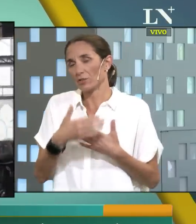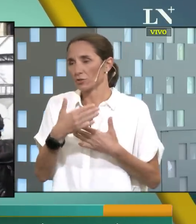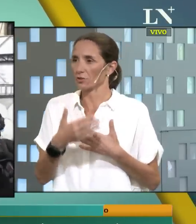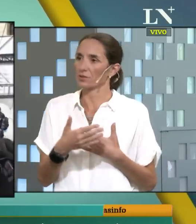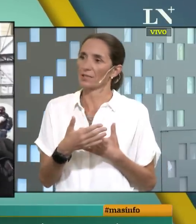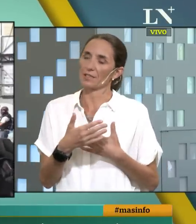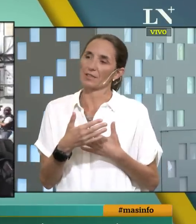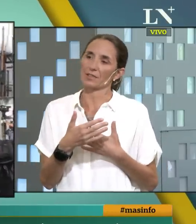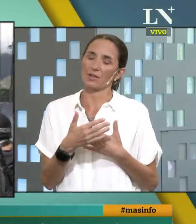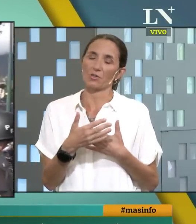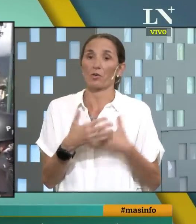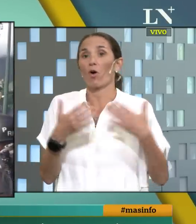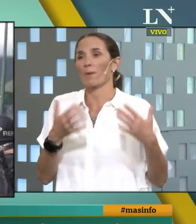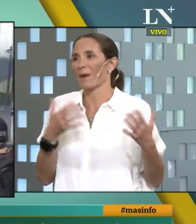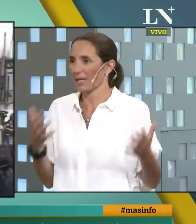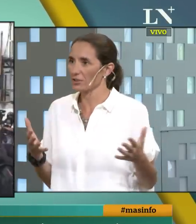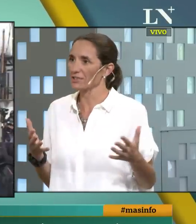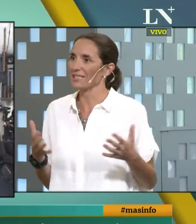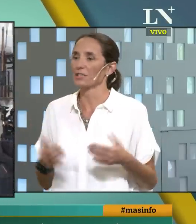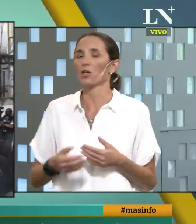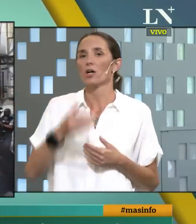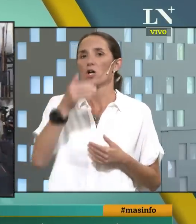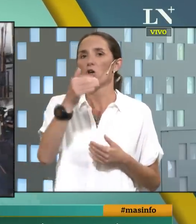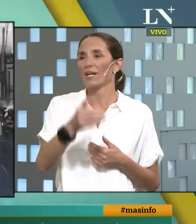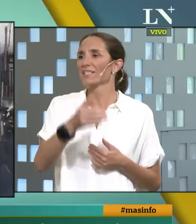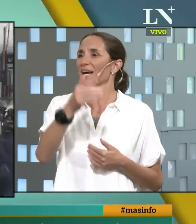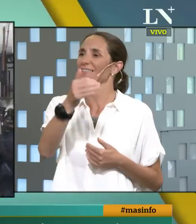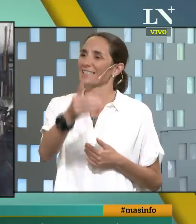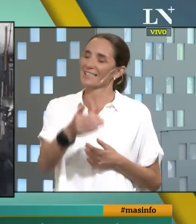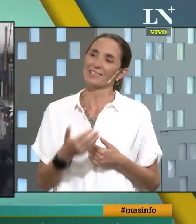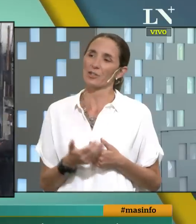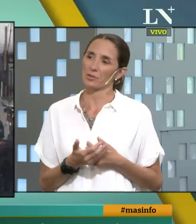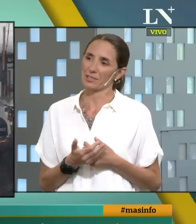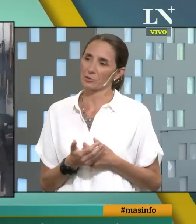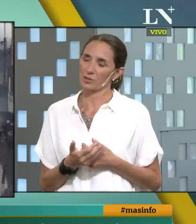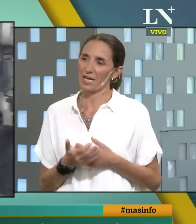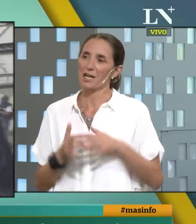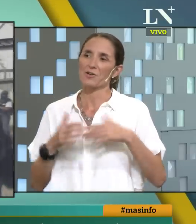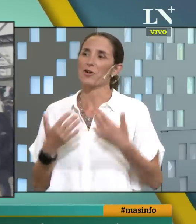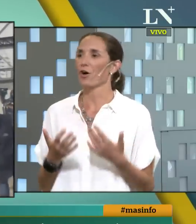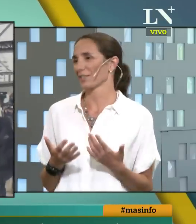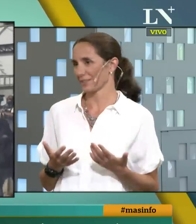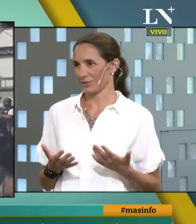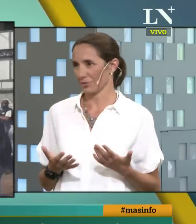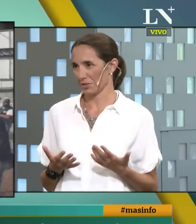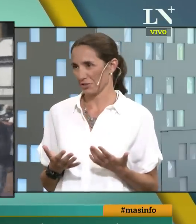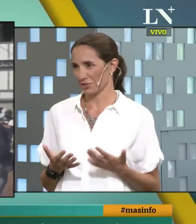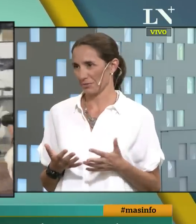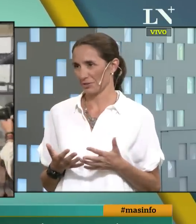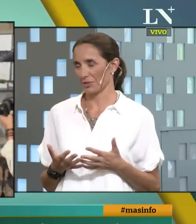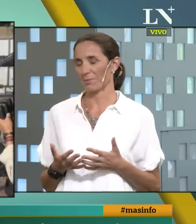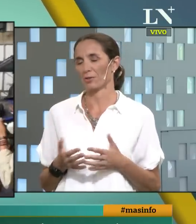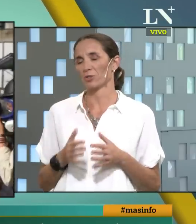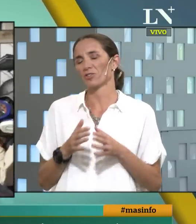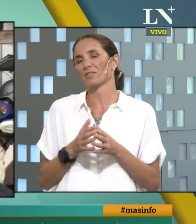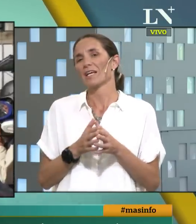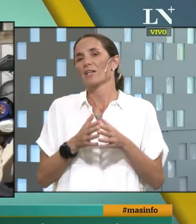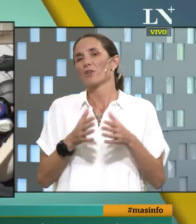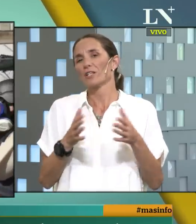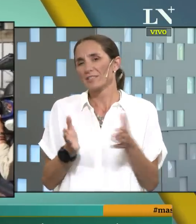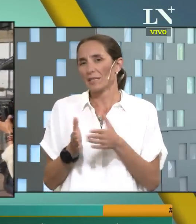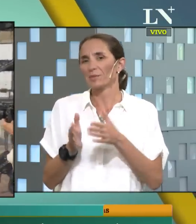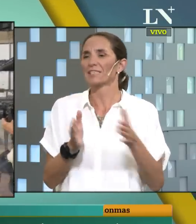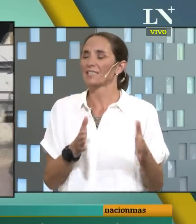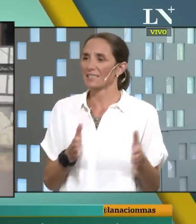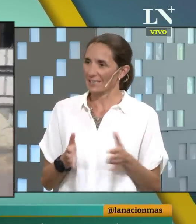encargado de negocios o embajador interino lo es ante el estado de Venezuela, no ante el gobierno de Nicolás Maduro. Entonces,